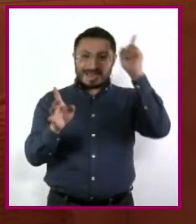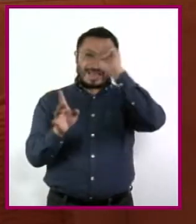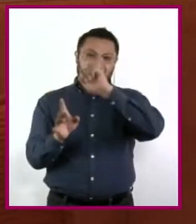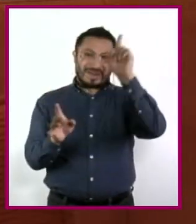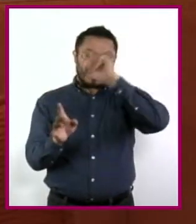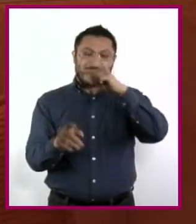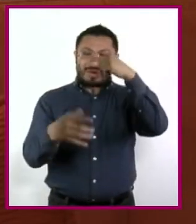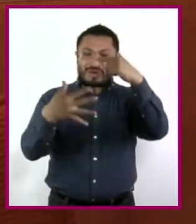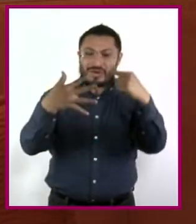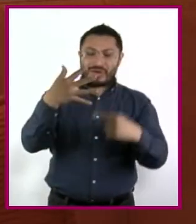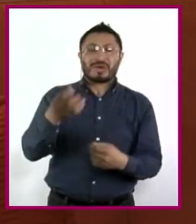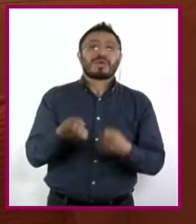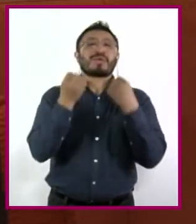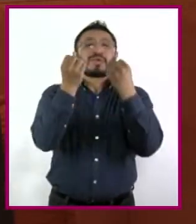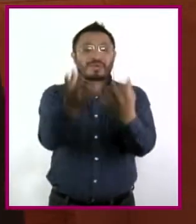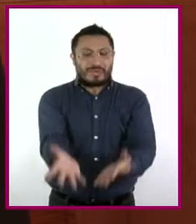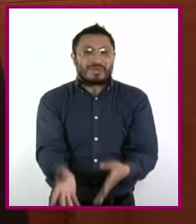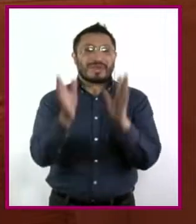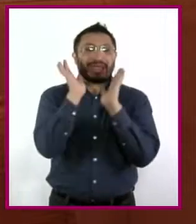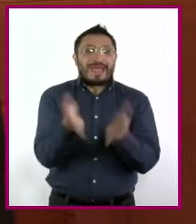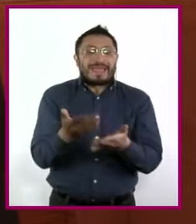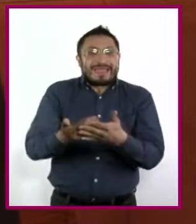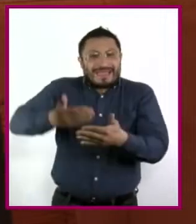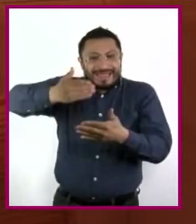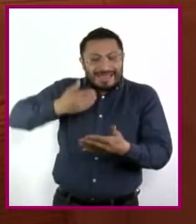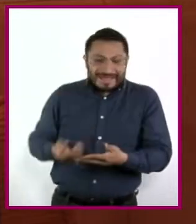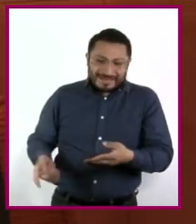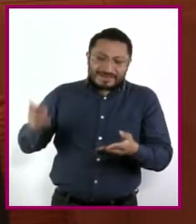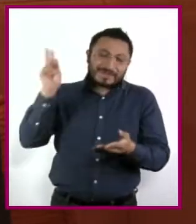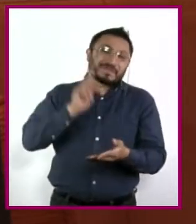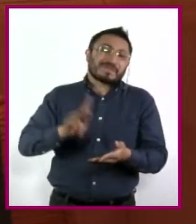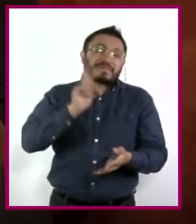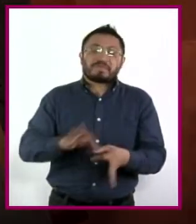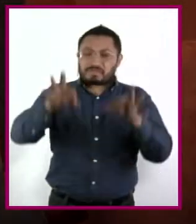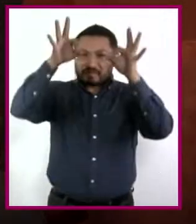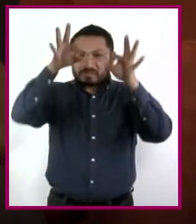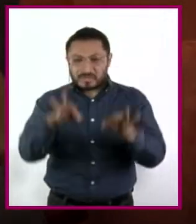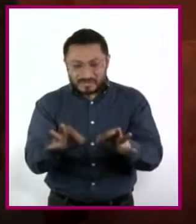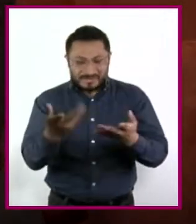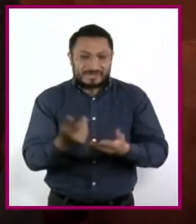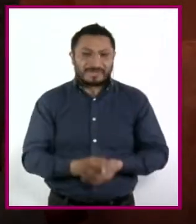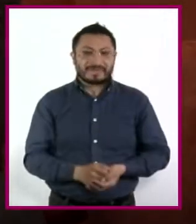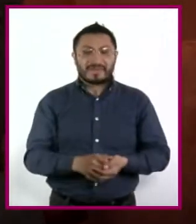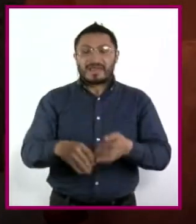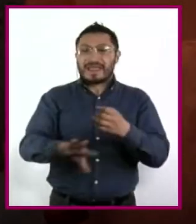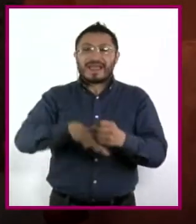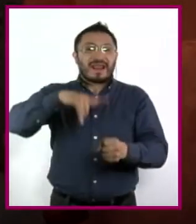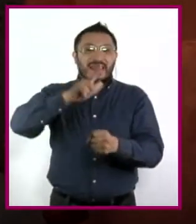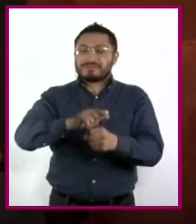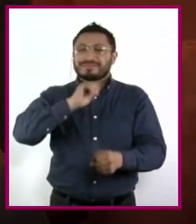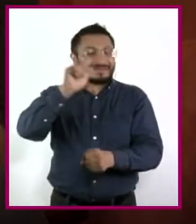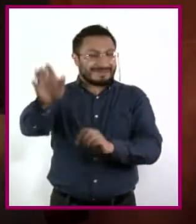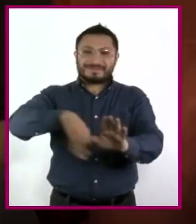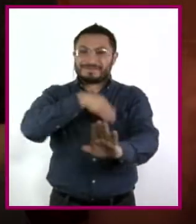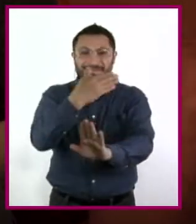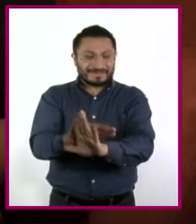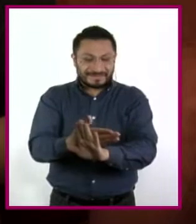damos han sido probadas científicamente con resultados exitosos. Ningún animal ha sido maltratado en el